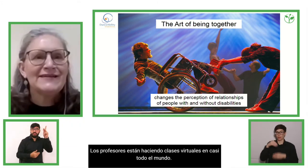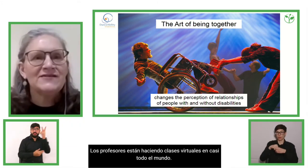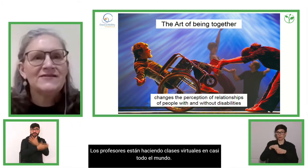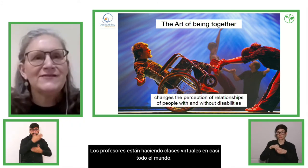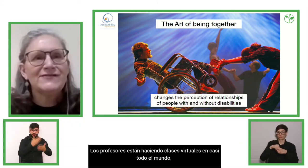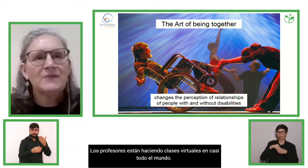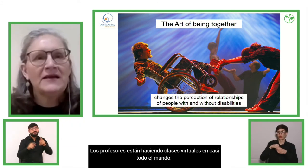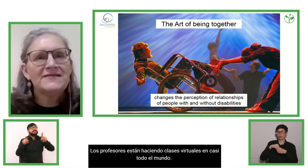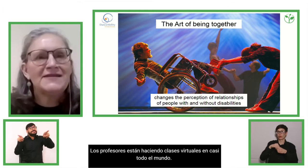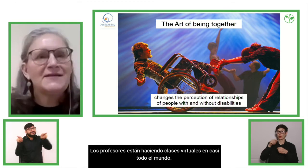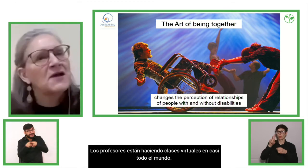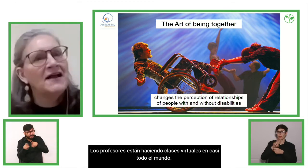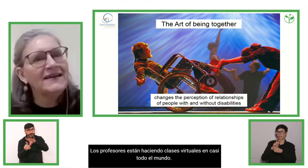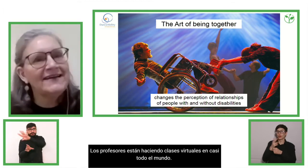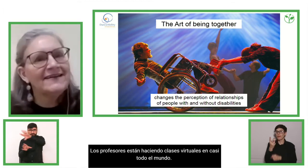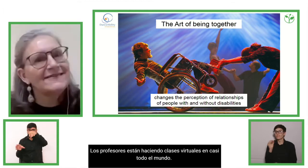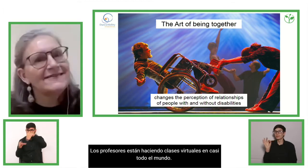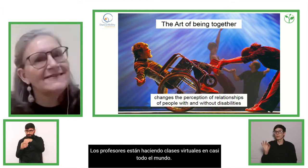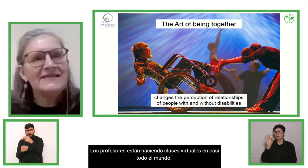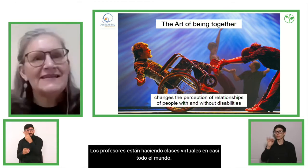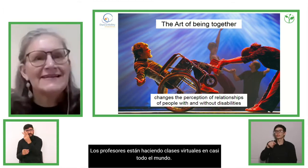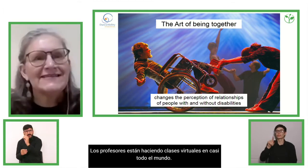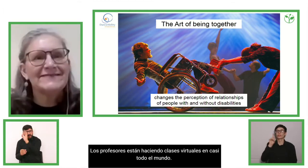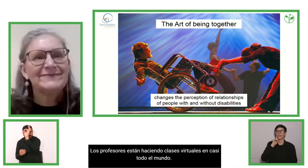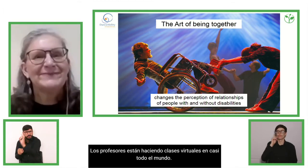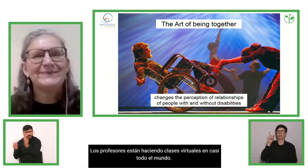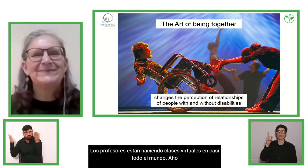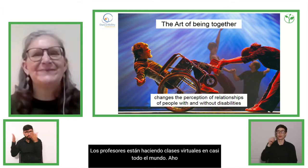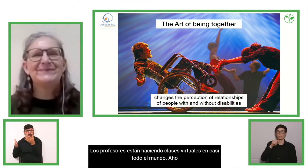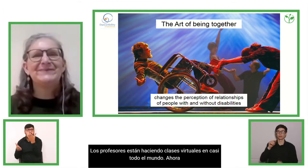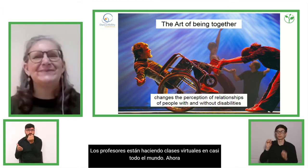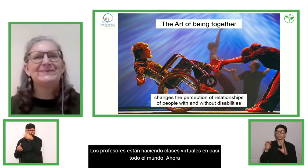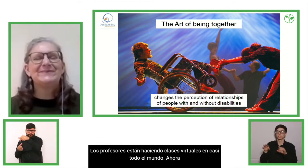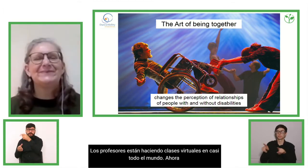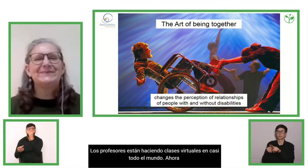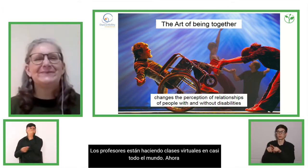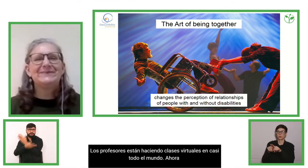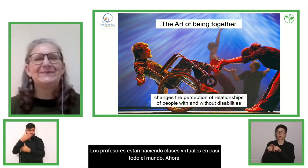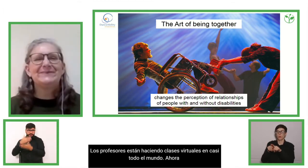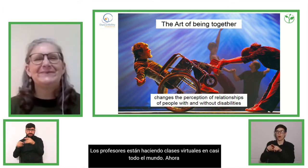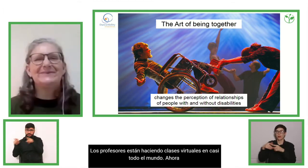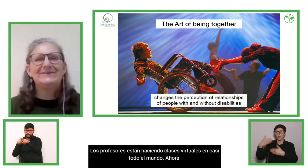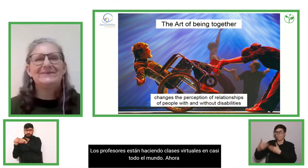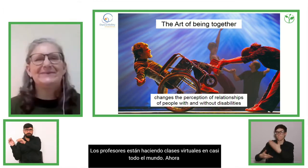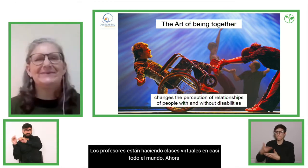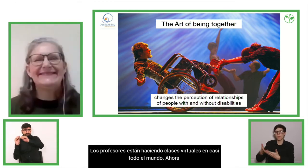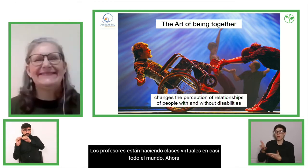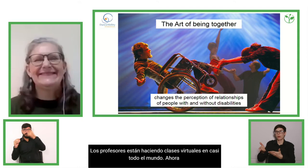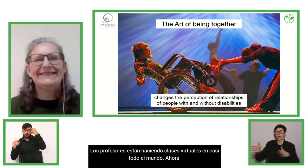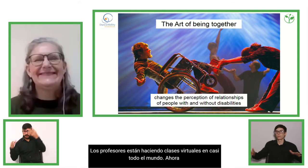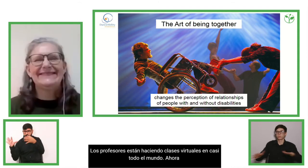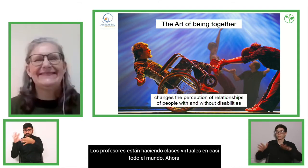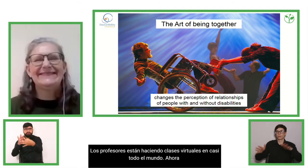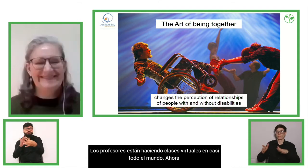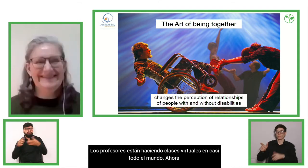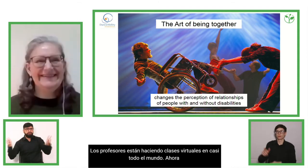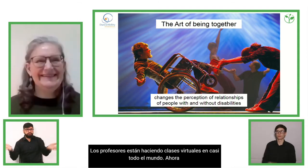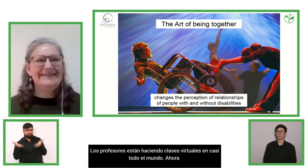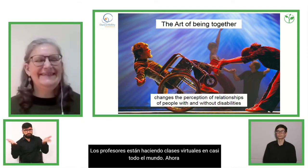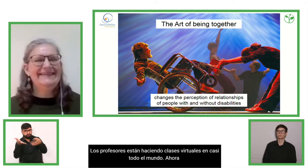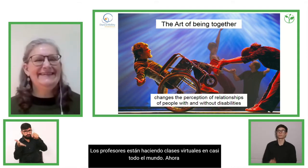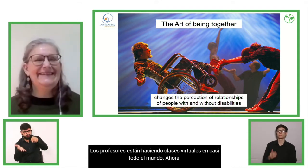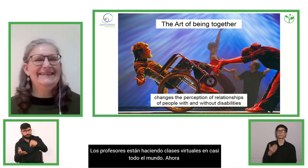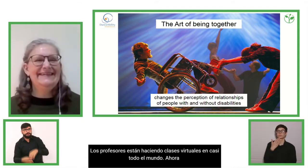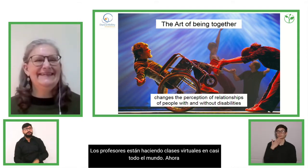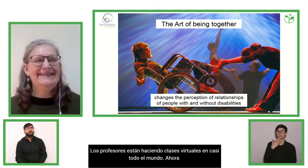área de educación de la danza. Y ahora quiero presentar a César Martínez. Hola. La próxima,